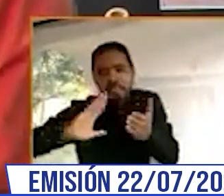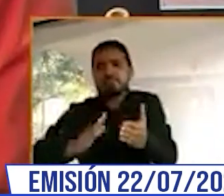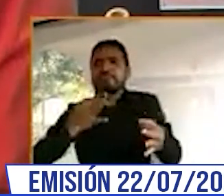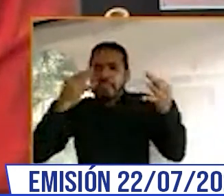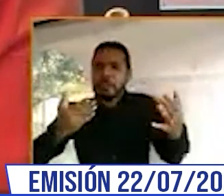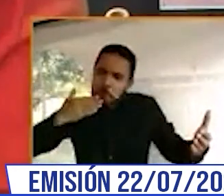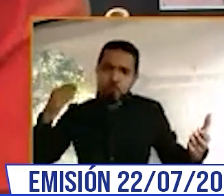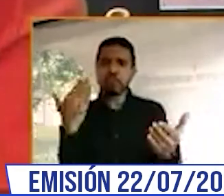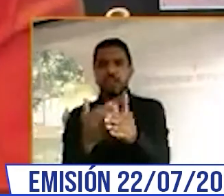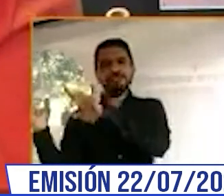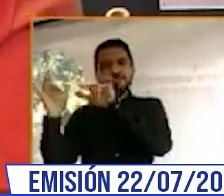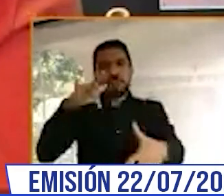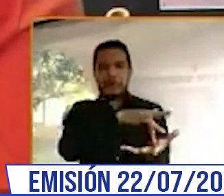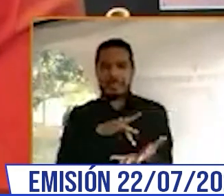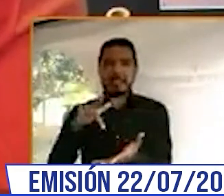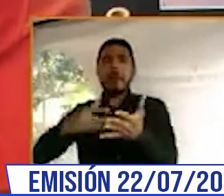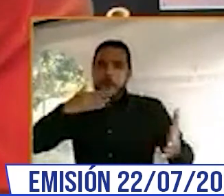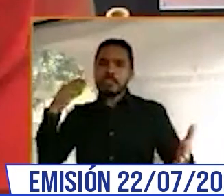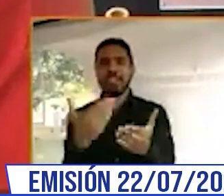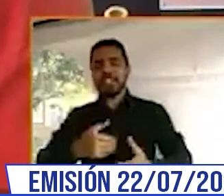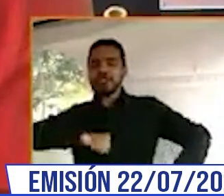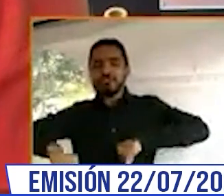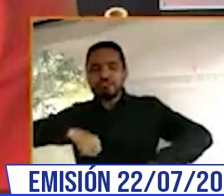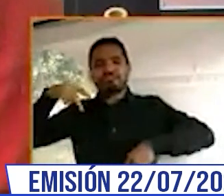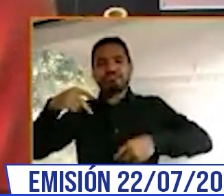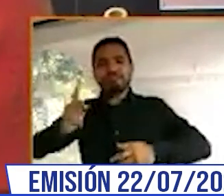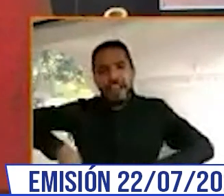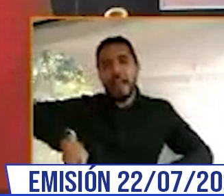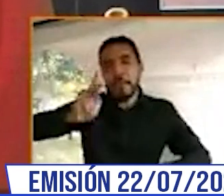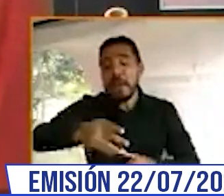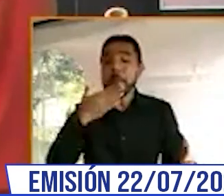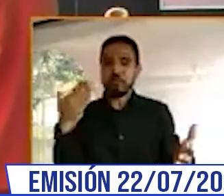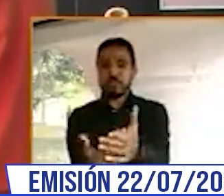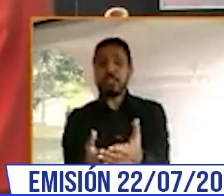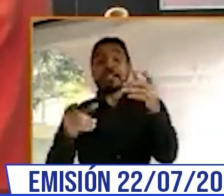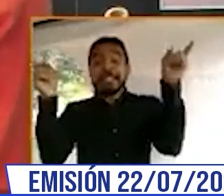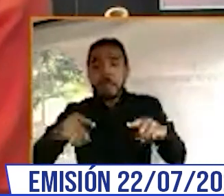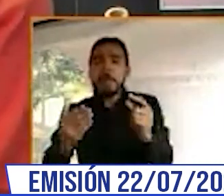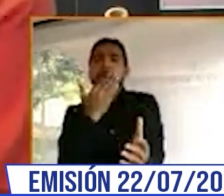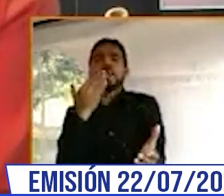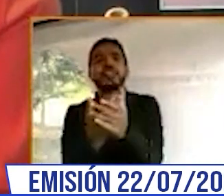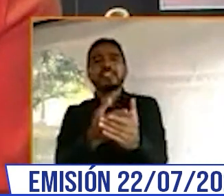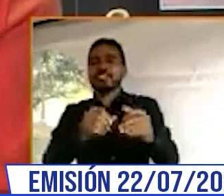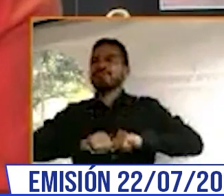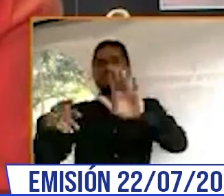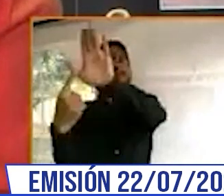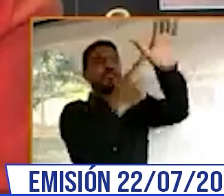acá. Mil gracias por caminar. Mil gracias por decirle a Colombia que nos